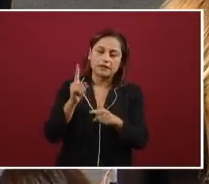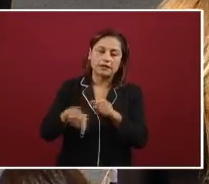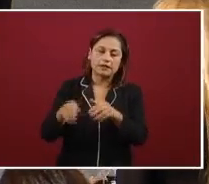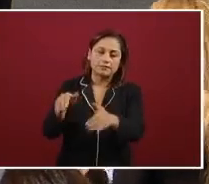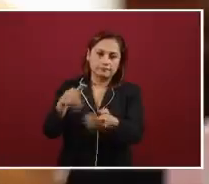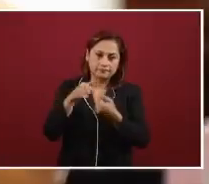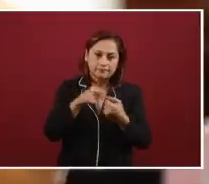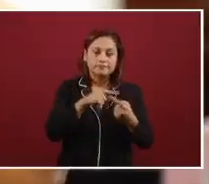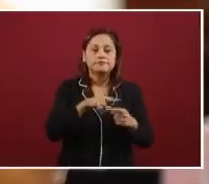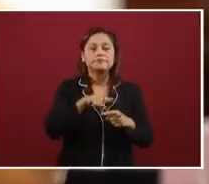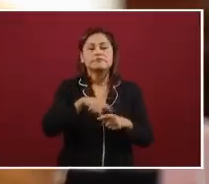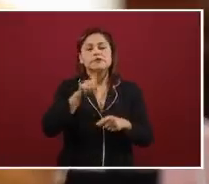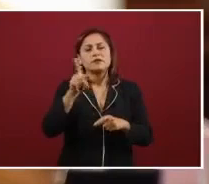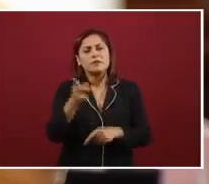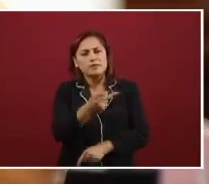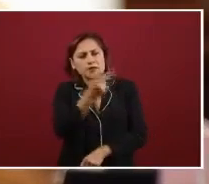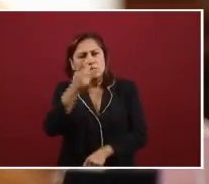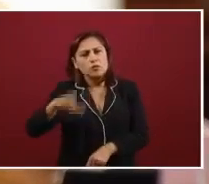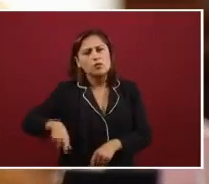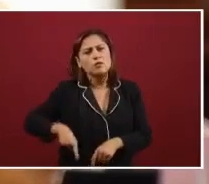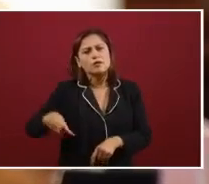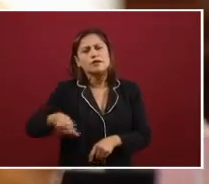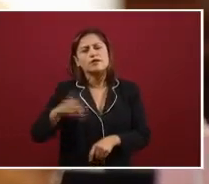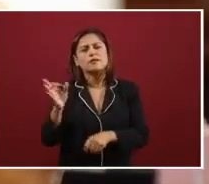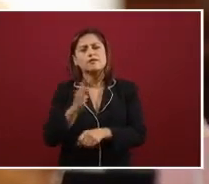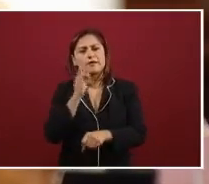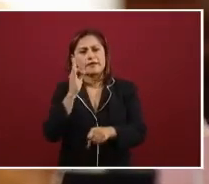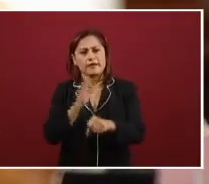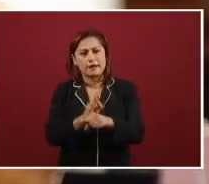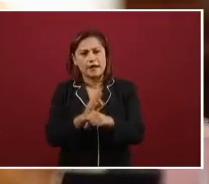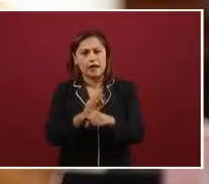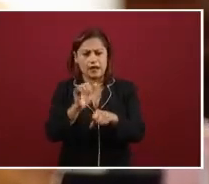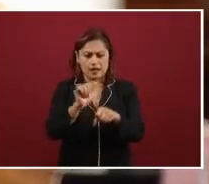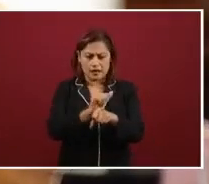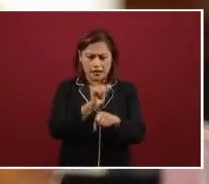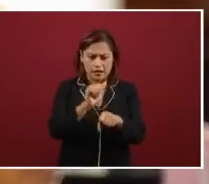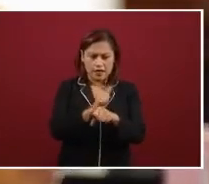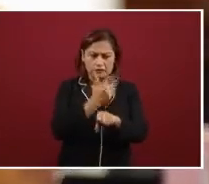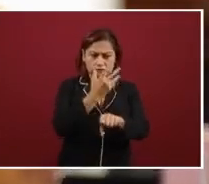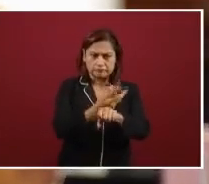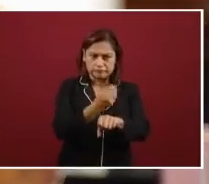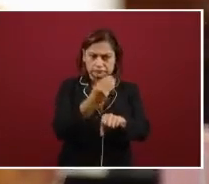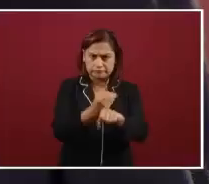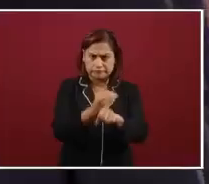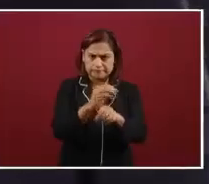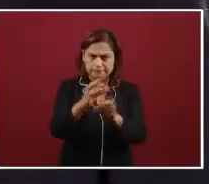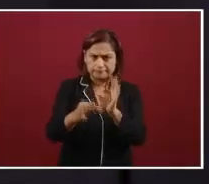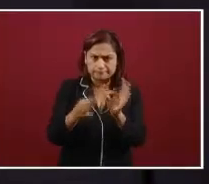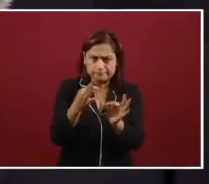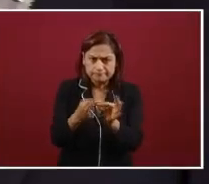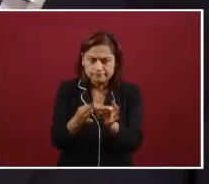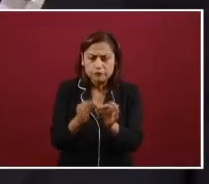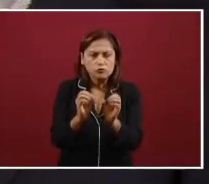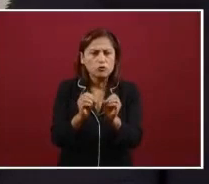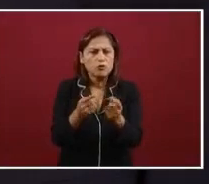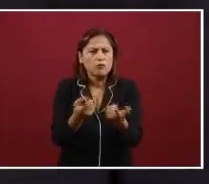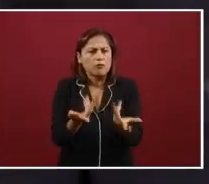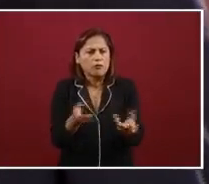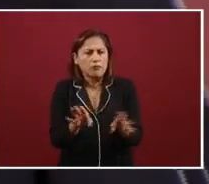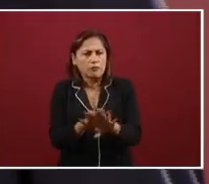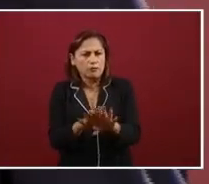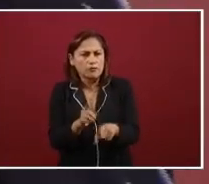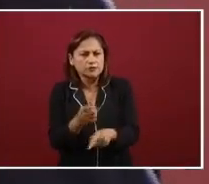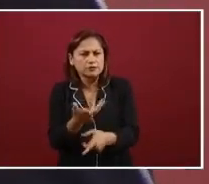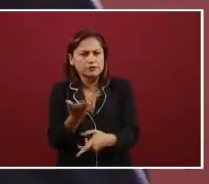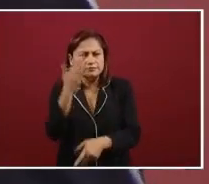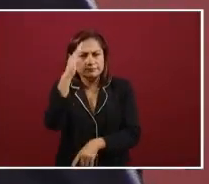gobierno federal va a regularizar estos vehículos o cuál es el plan. Esa sería mi primera pregunta. Bueno,